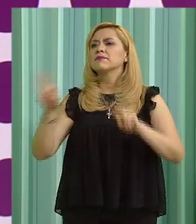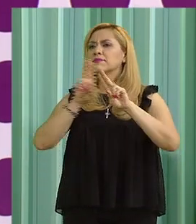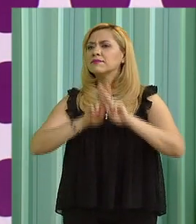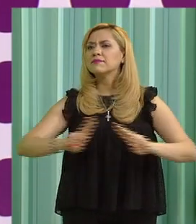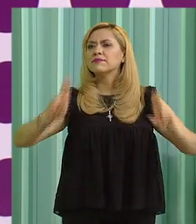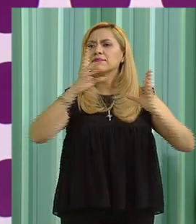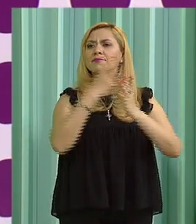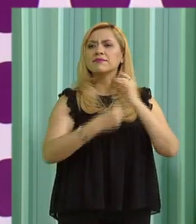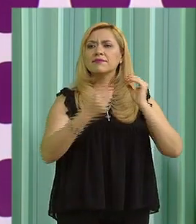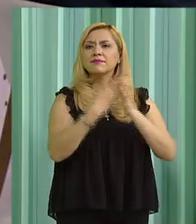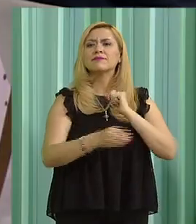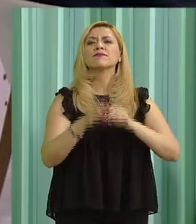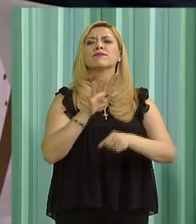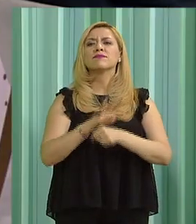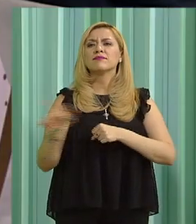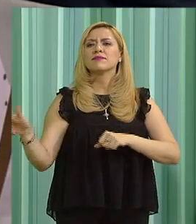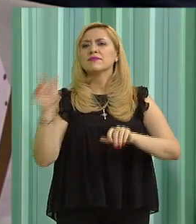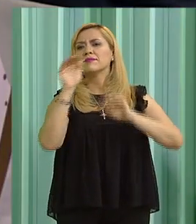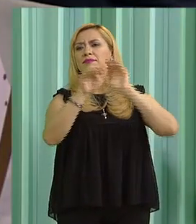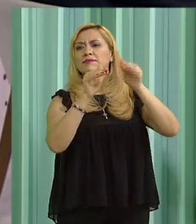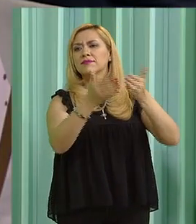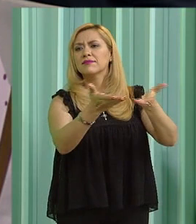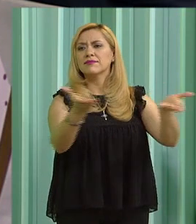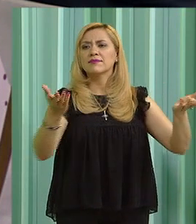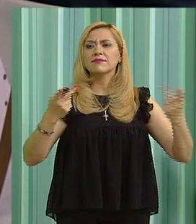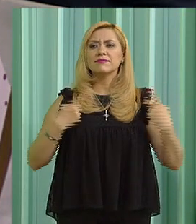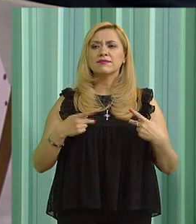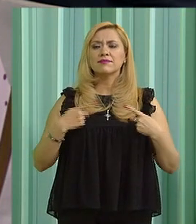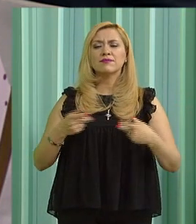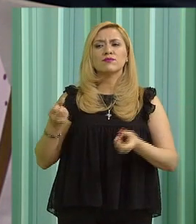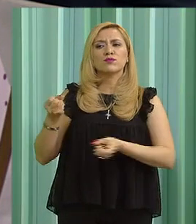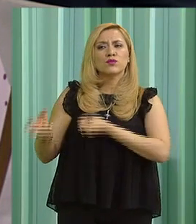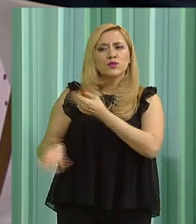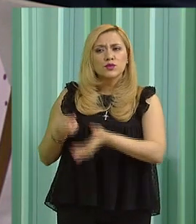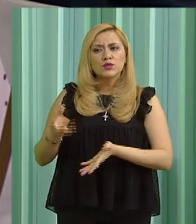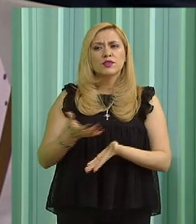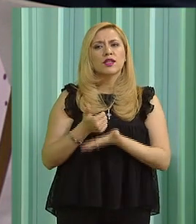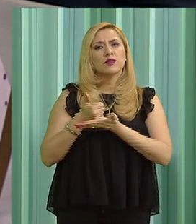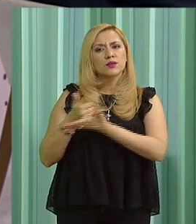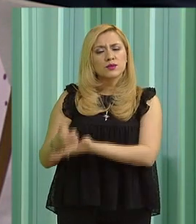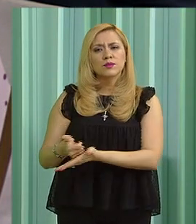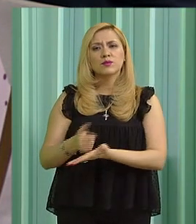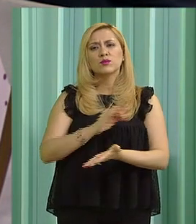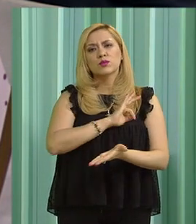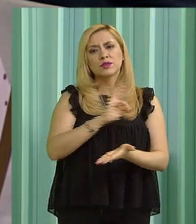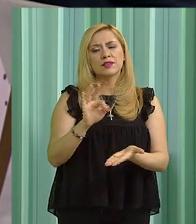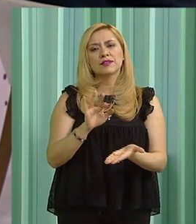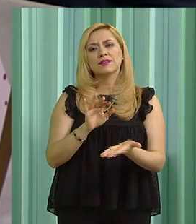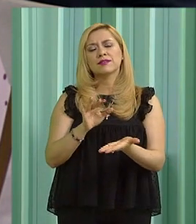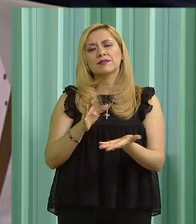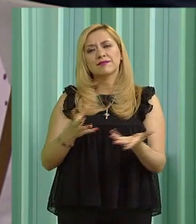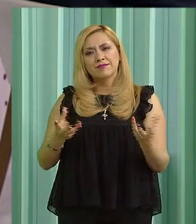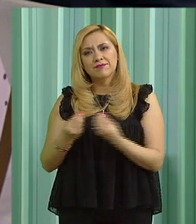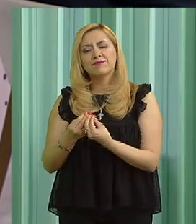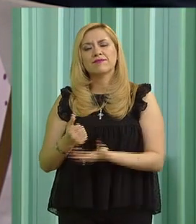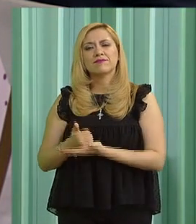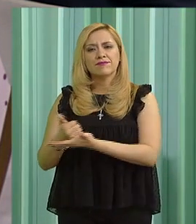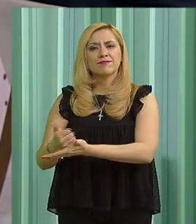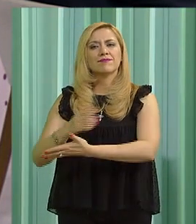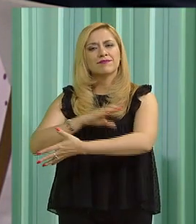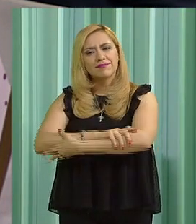la invitación, Clau, a las personas a que aporten, digamos, y que puedan sumarse a compartir